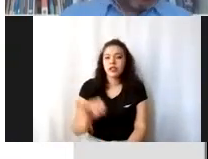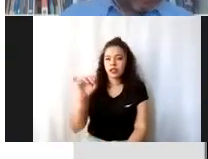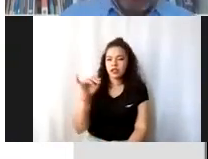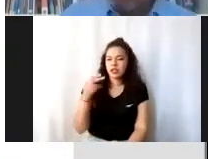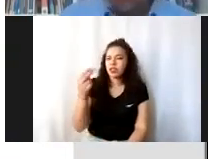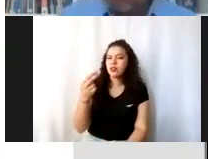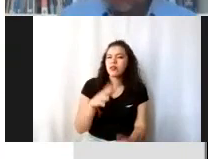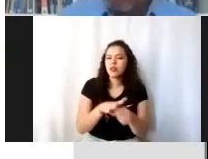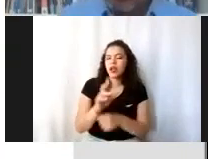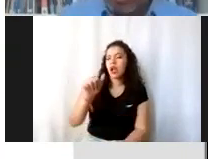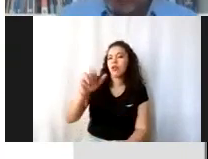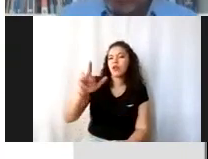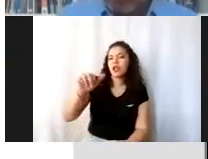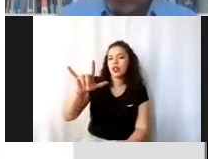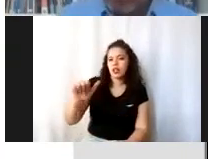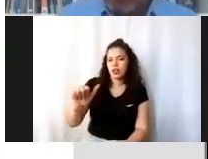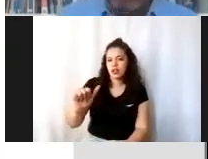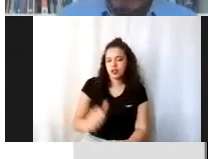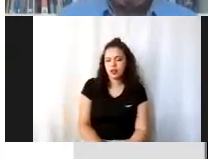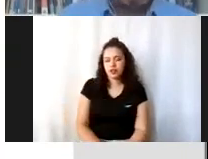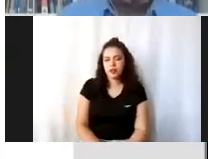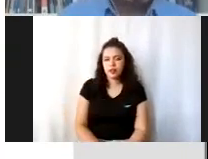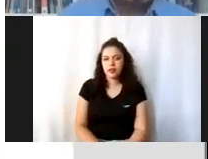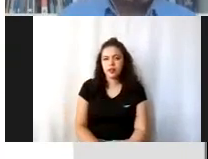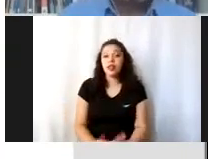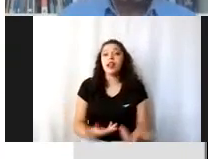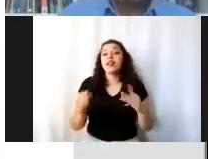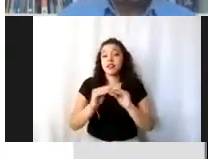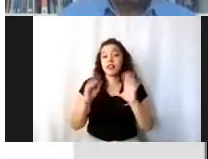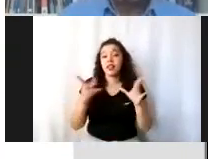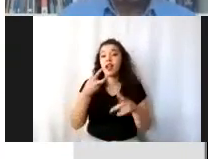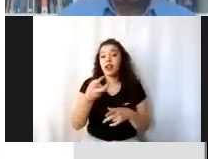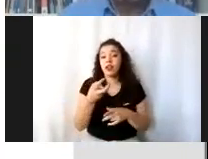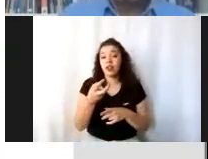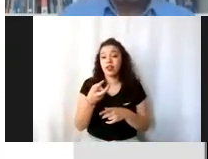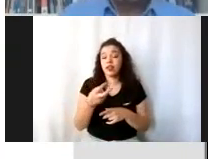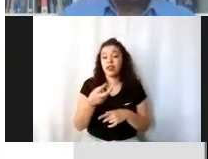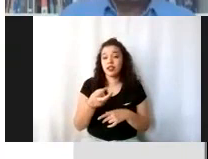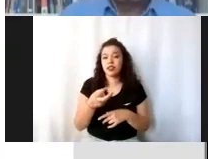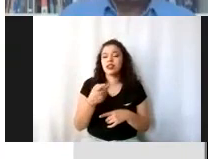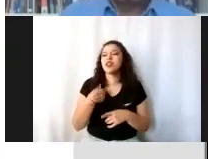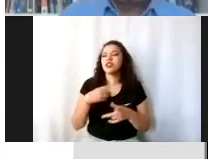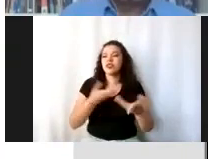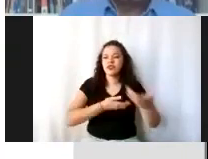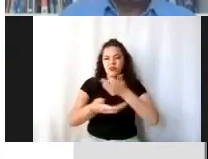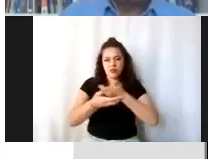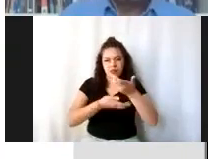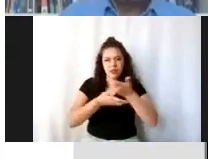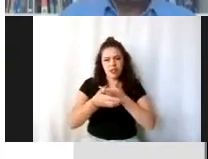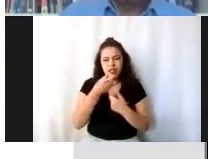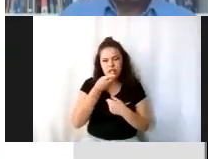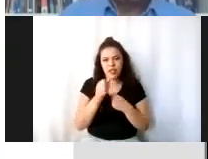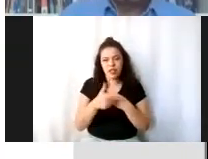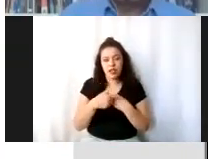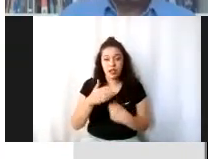llamas? Aurelia. Aurelia. Sí, justo eso también quería compartirles, que en mi